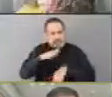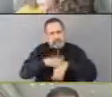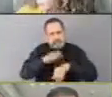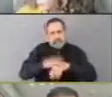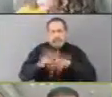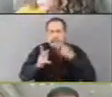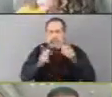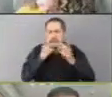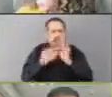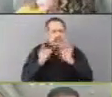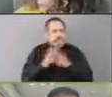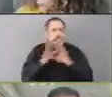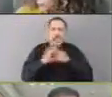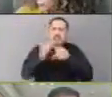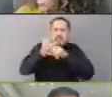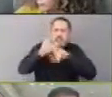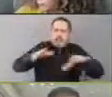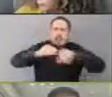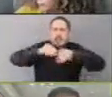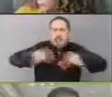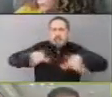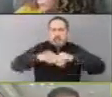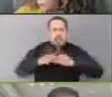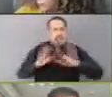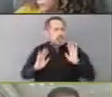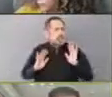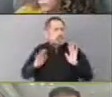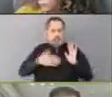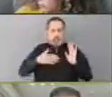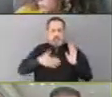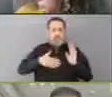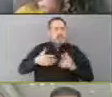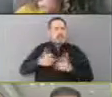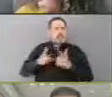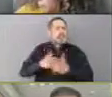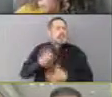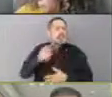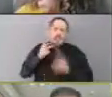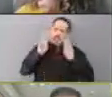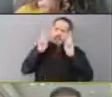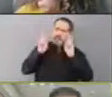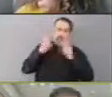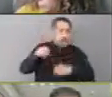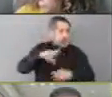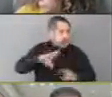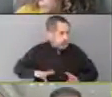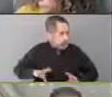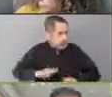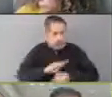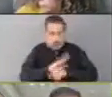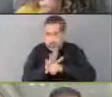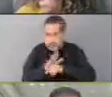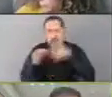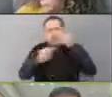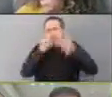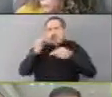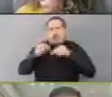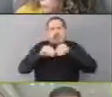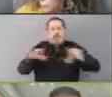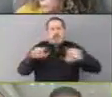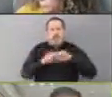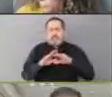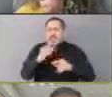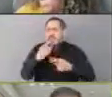de carácter informativo efectuadas por el partido emisor sobre un tema de interés general en el contexto del debate